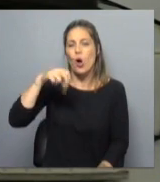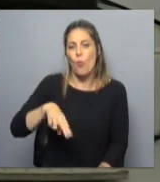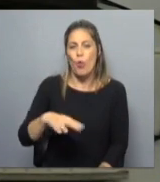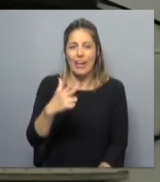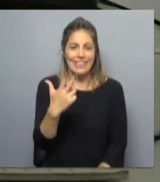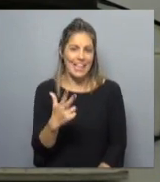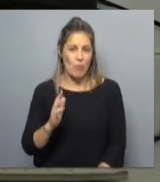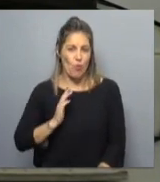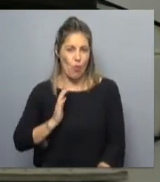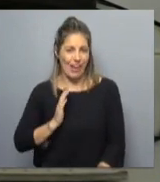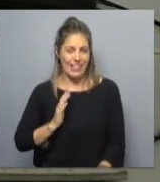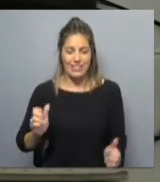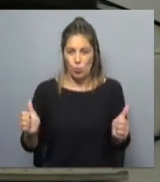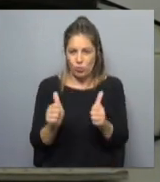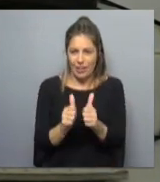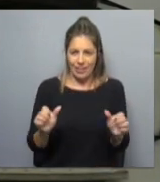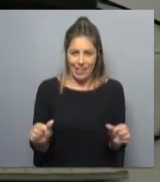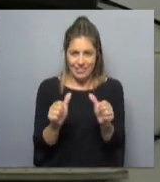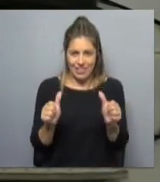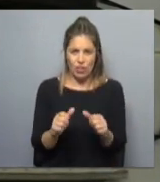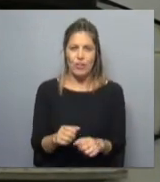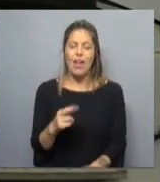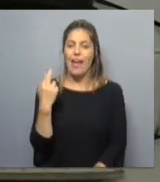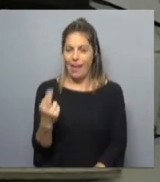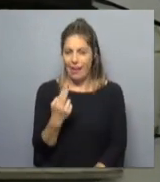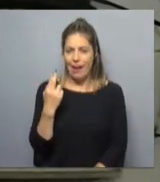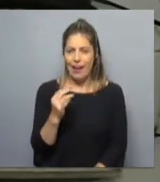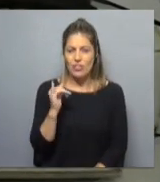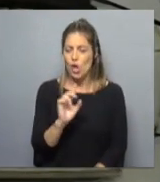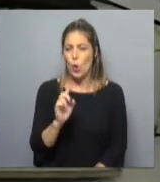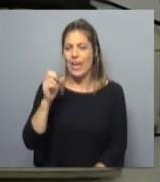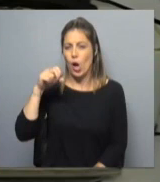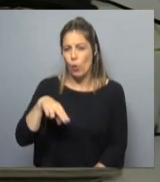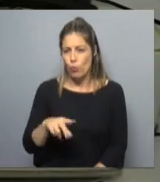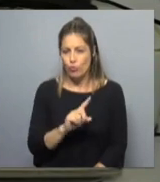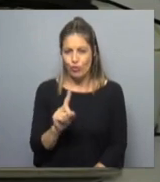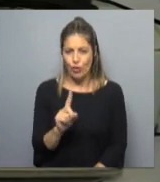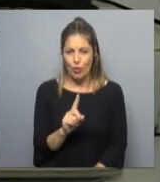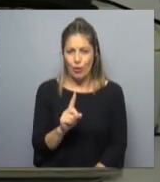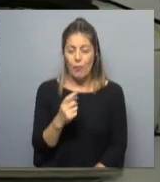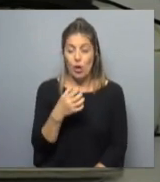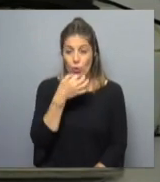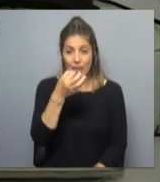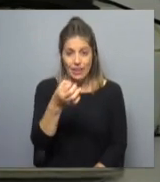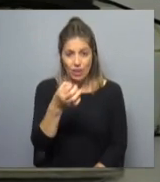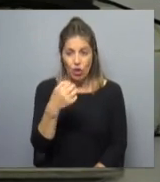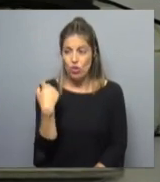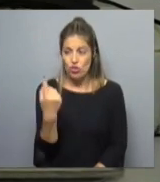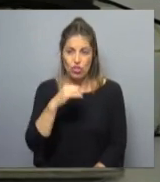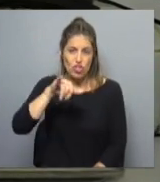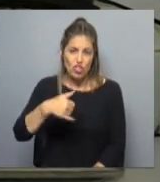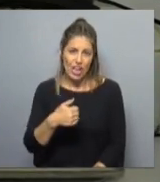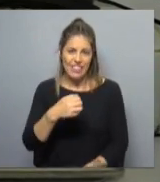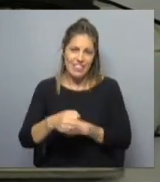tres mujeres se juntaran a realizarlo. Era raro, no era común, pero como ya te digo, nosotros estábamos tocando ya